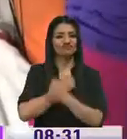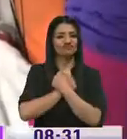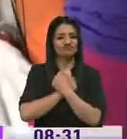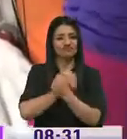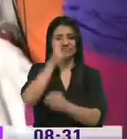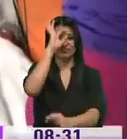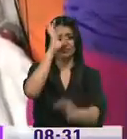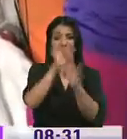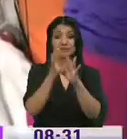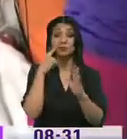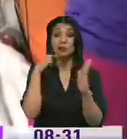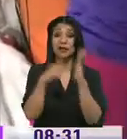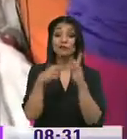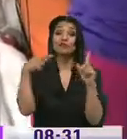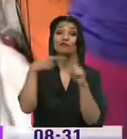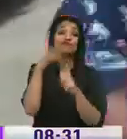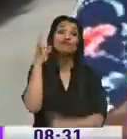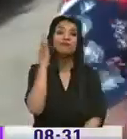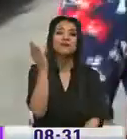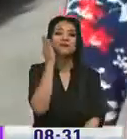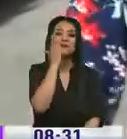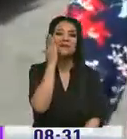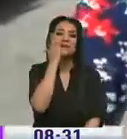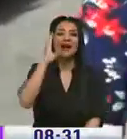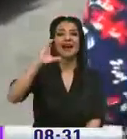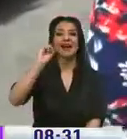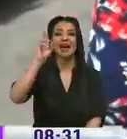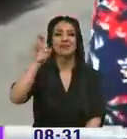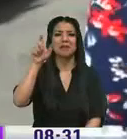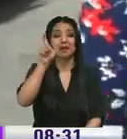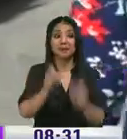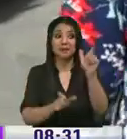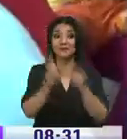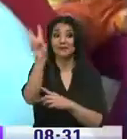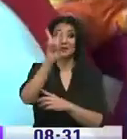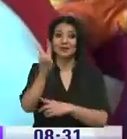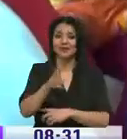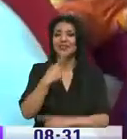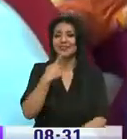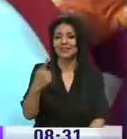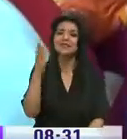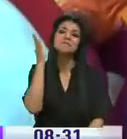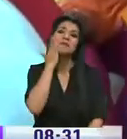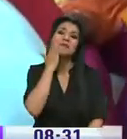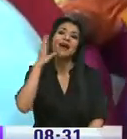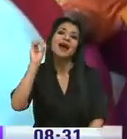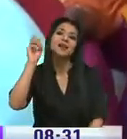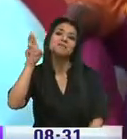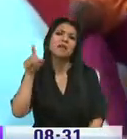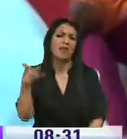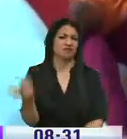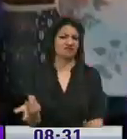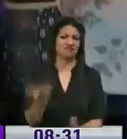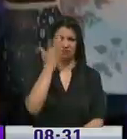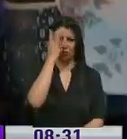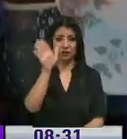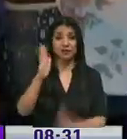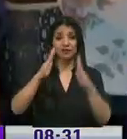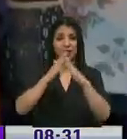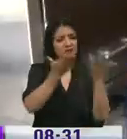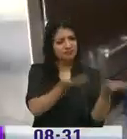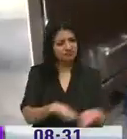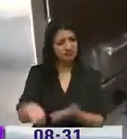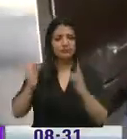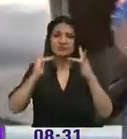Es el caso de Mami Carmela, como la llaman con cariño las decenas de venezolanos que diariamente encuentran en su casa una cama,